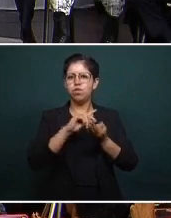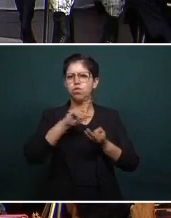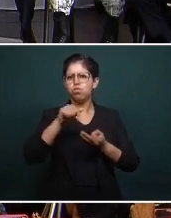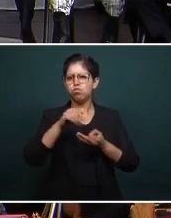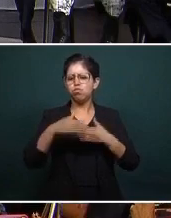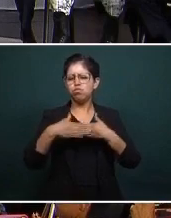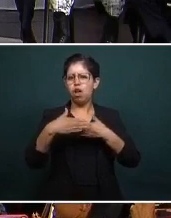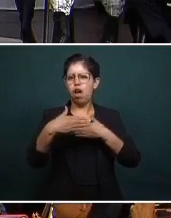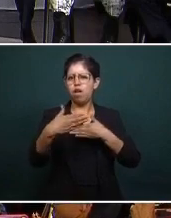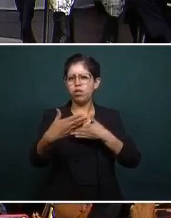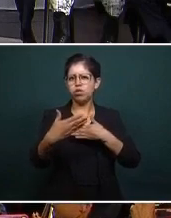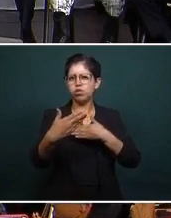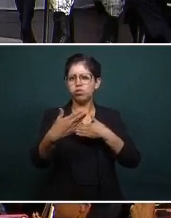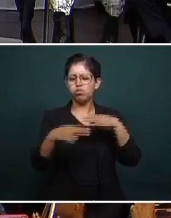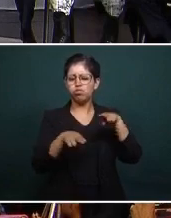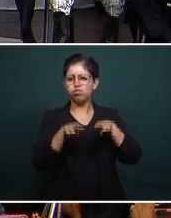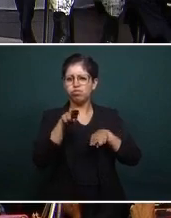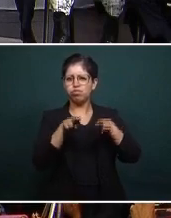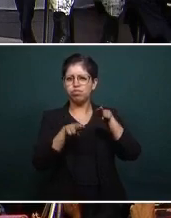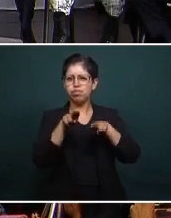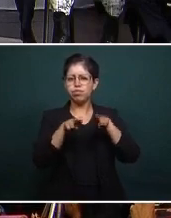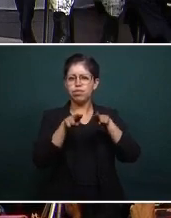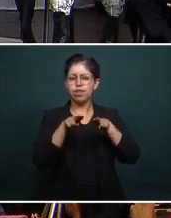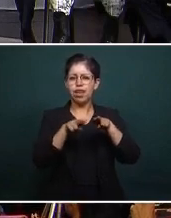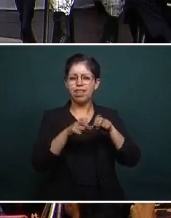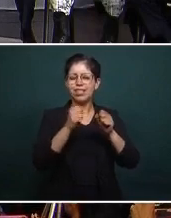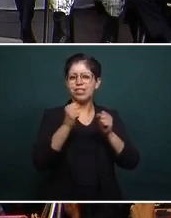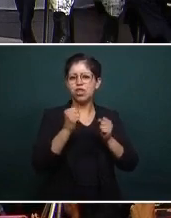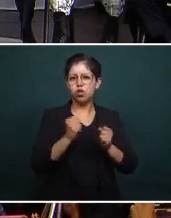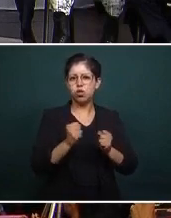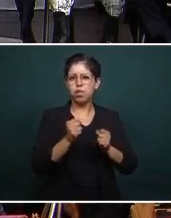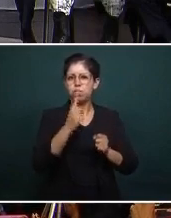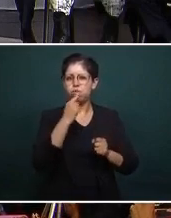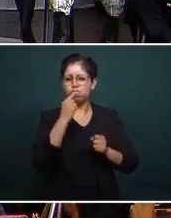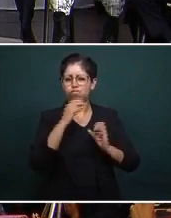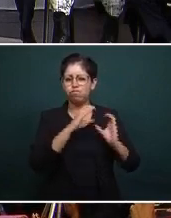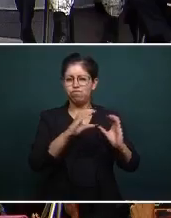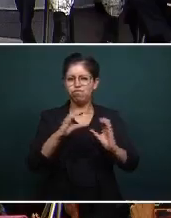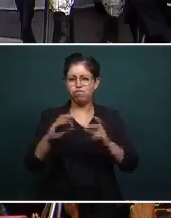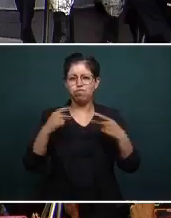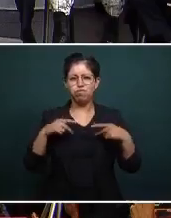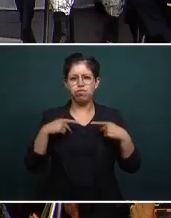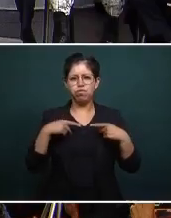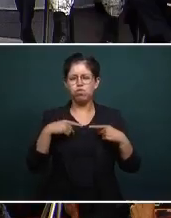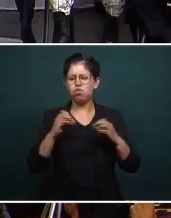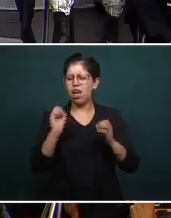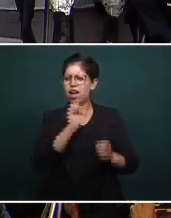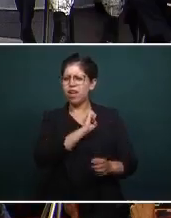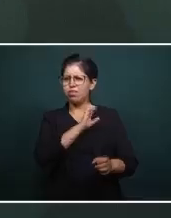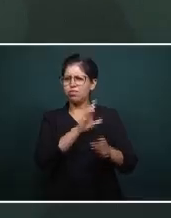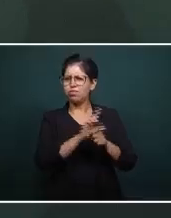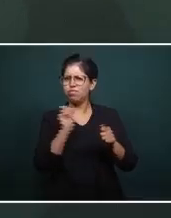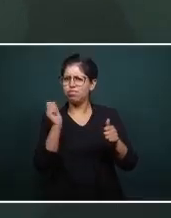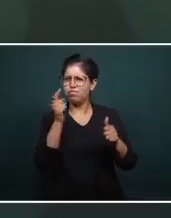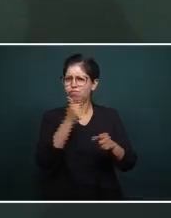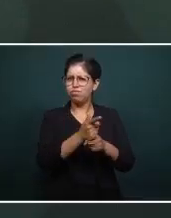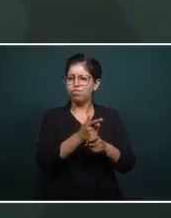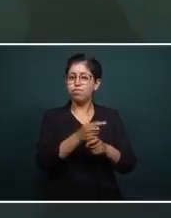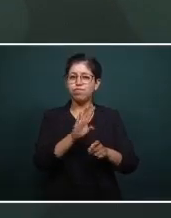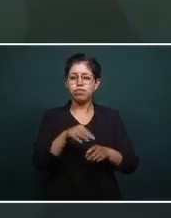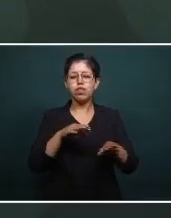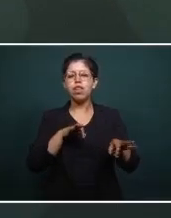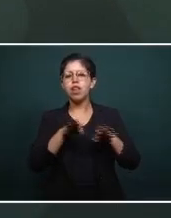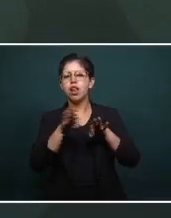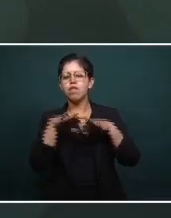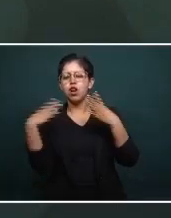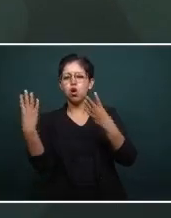avances y estadísticas en materia de seguridad en el Estado de México, y destacar de manera muy importante el trabajo coordinado que